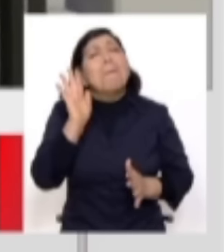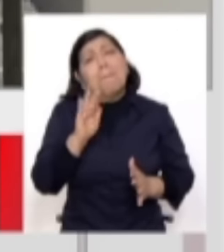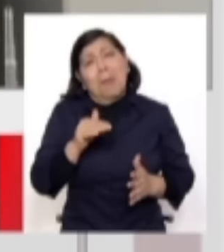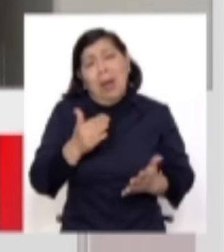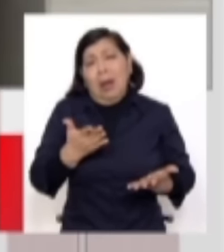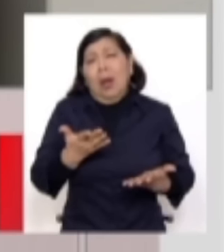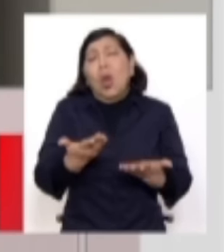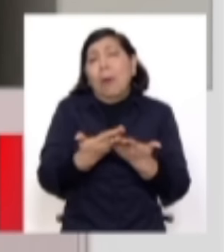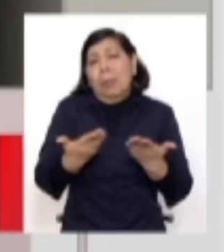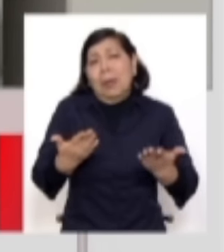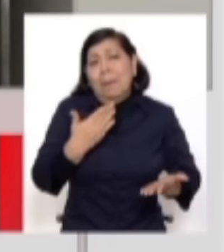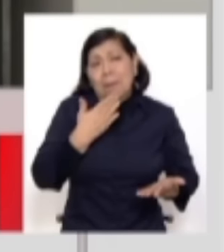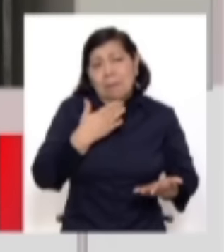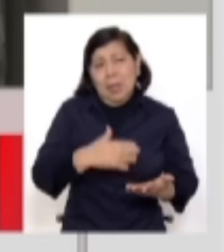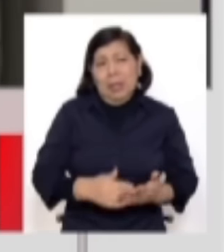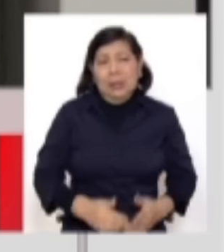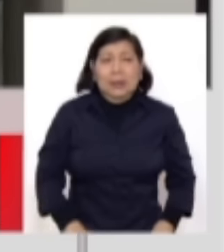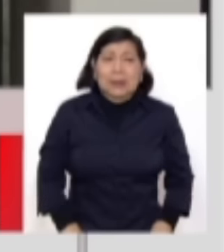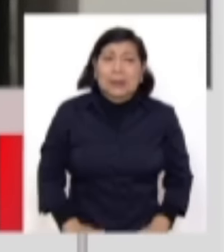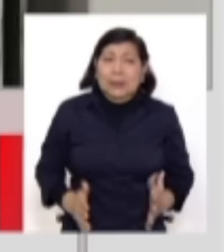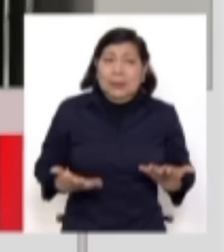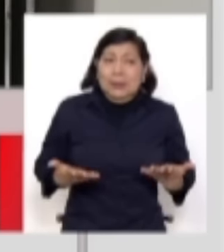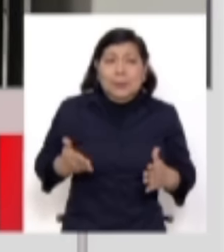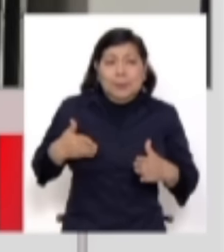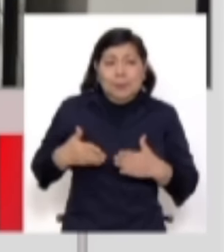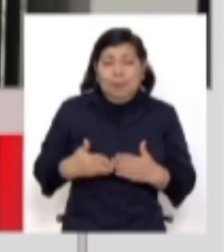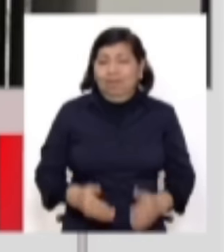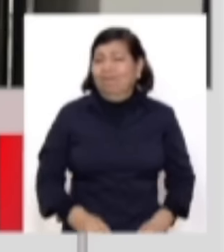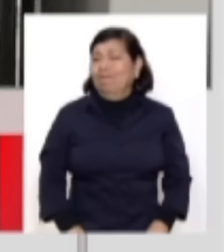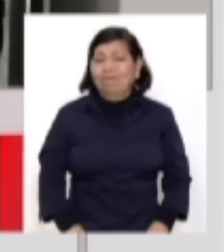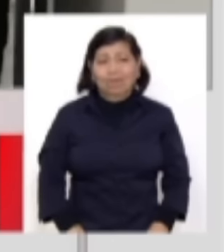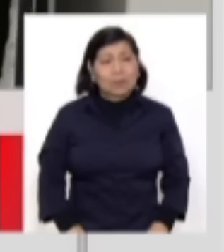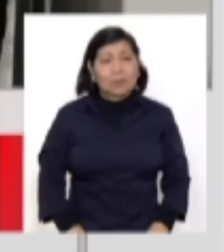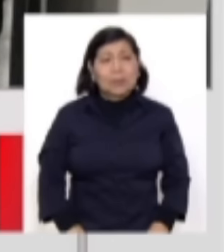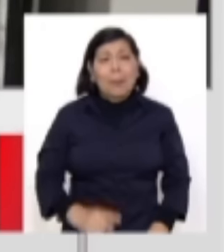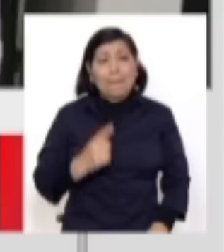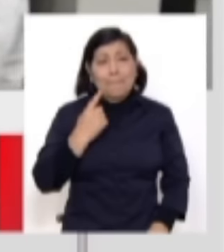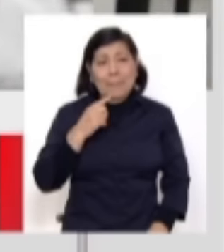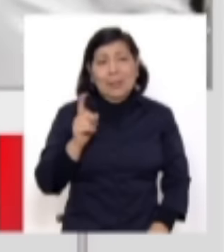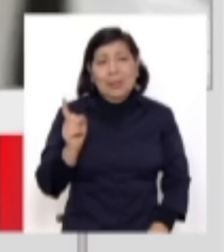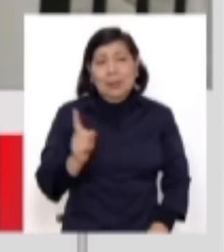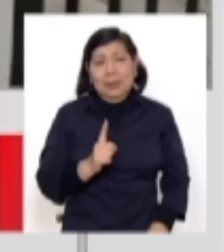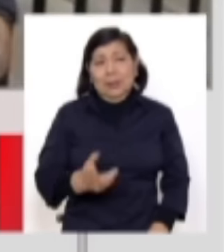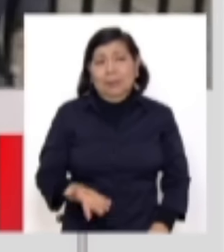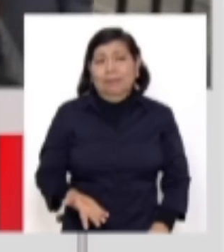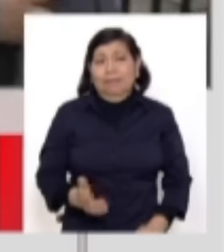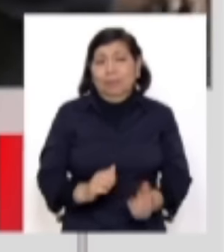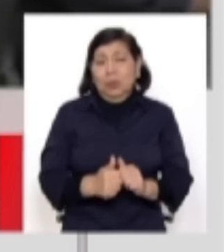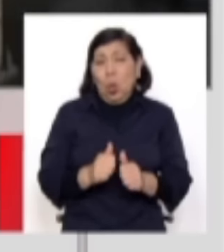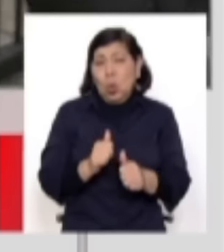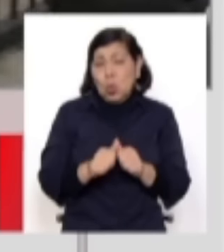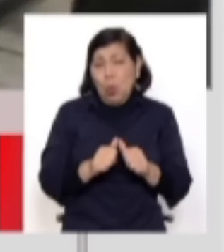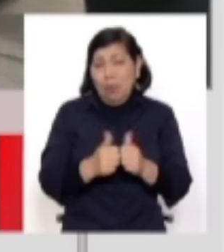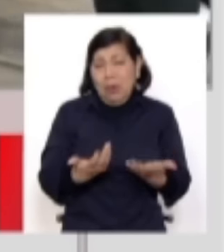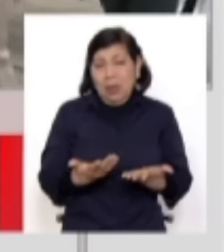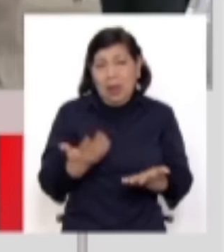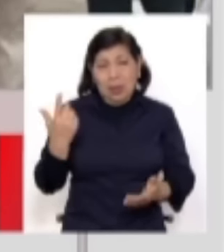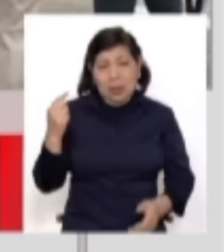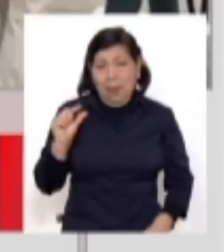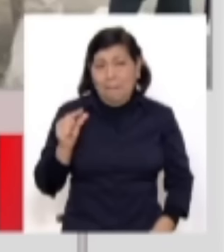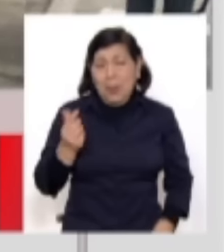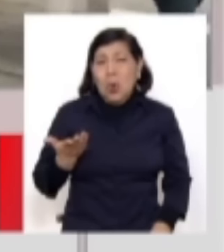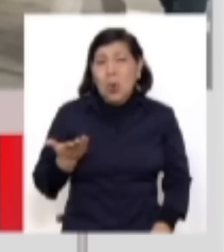le han pedido las cosas, ¿no? Ahora hicimos la introducción con lo sospechoso que resulta de este cambio de número que ha sido hace